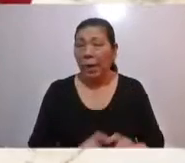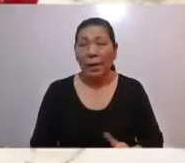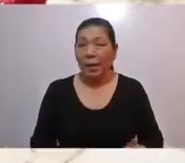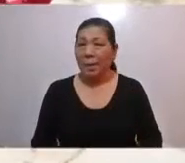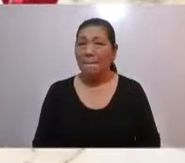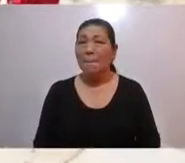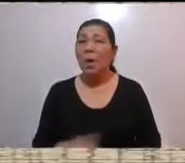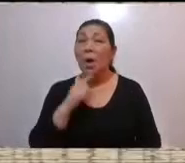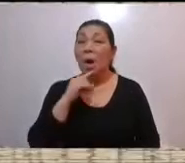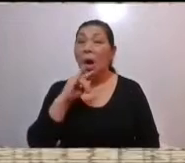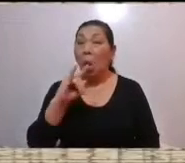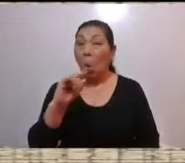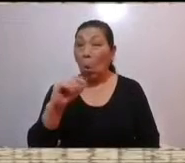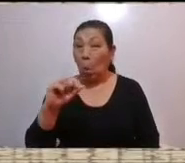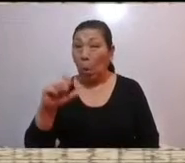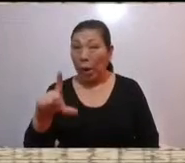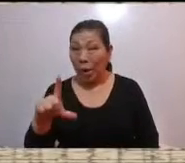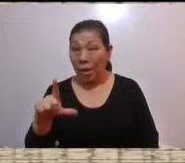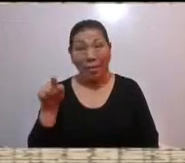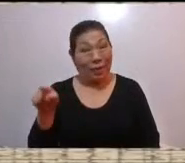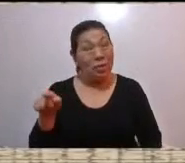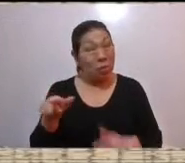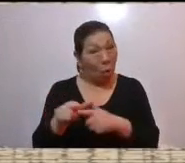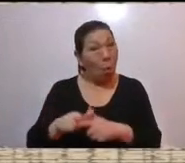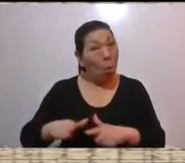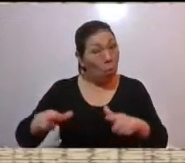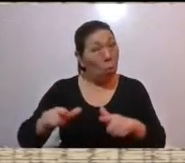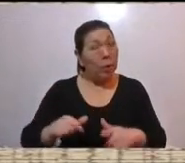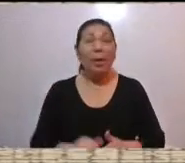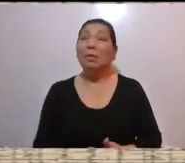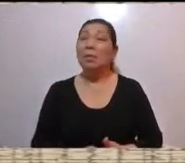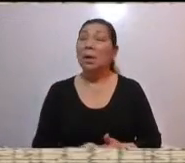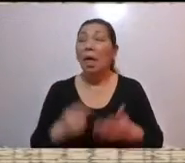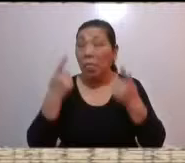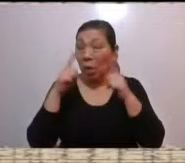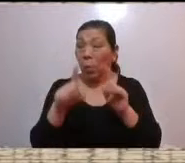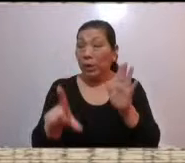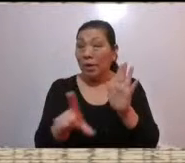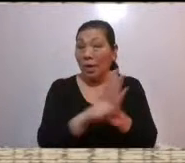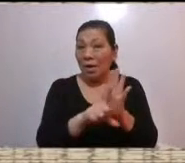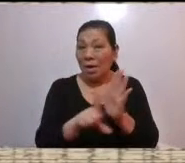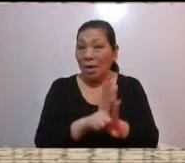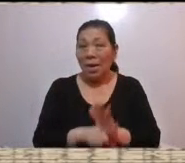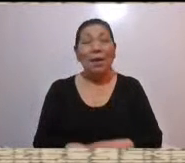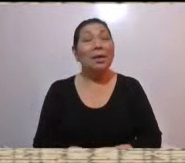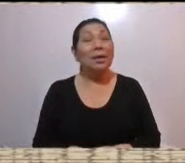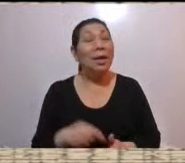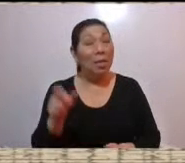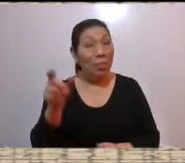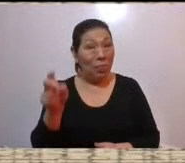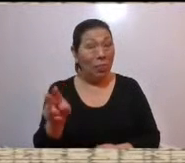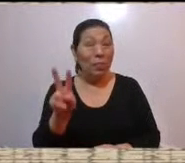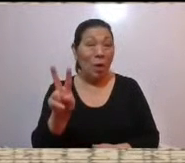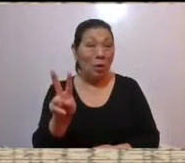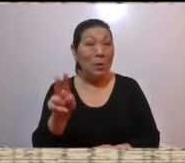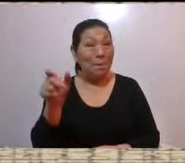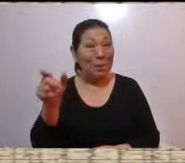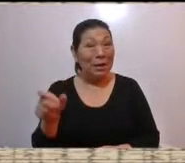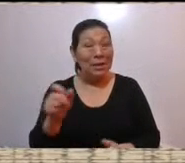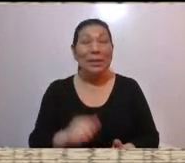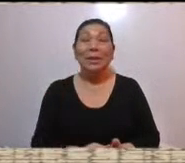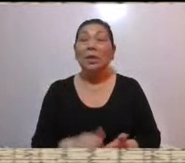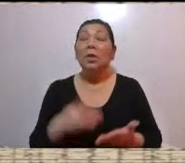secundaria. Adujo la UGEL de Utcubamba que, de acuerdo a la ley, a estas personas